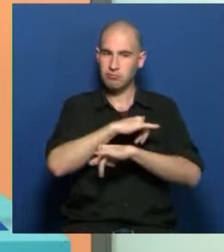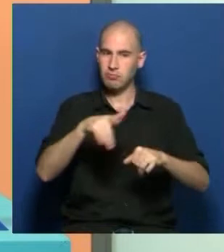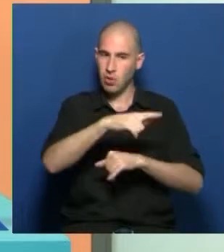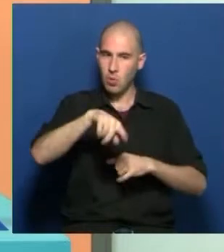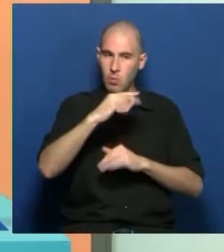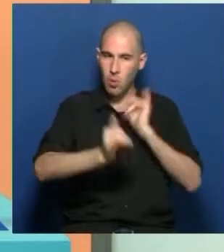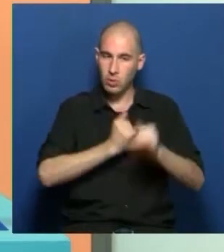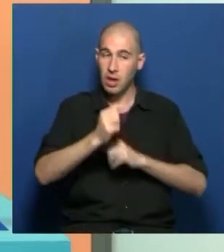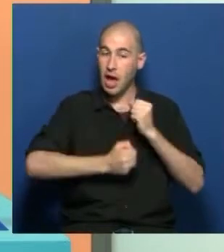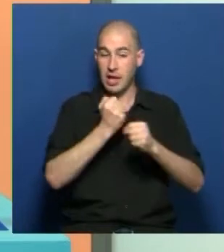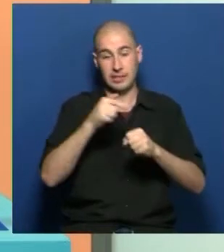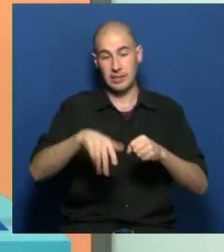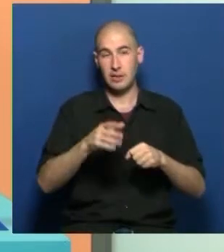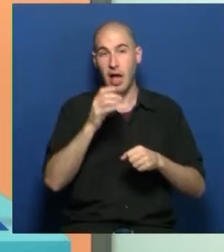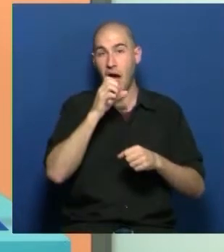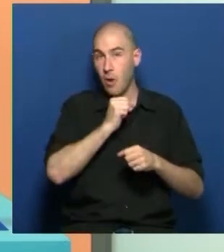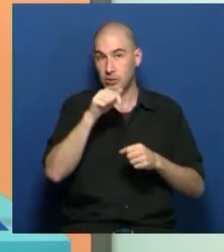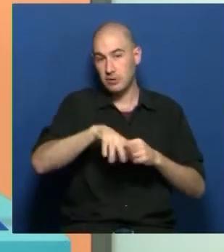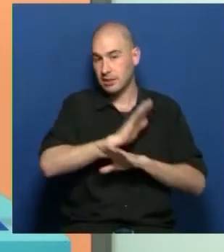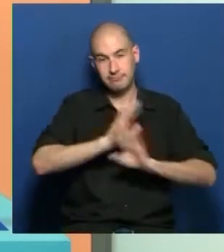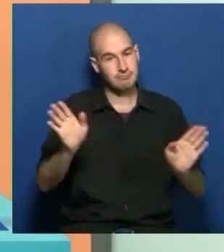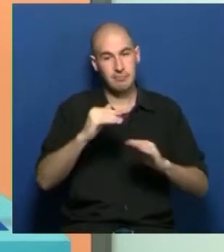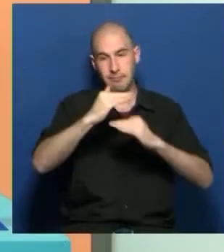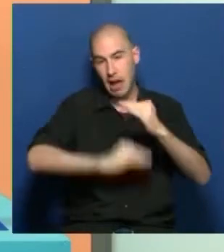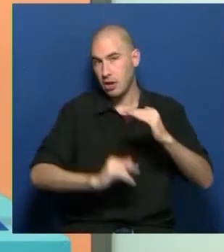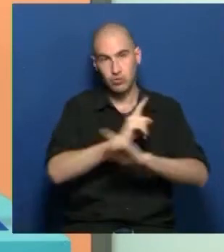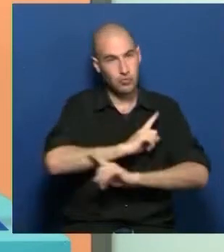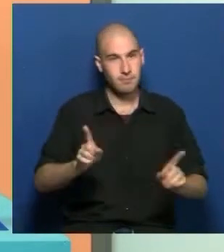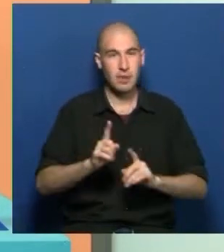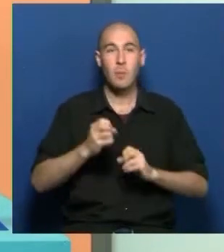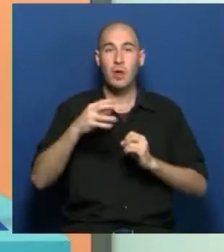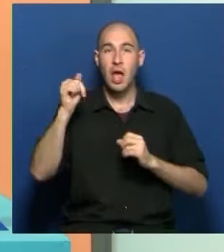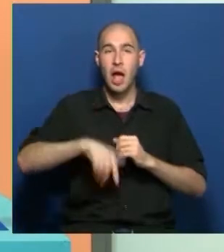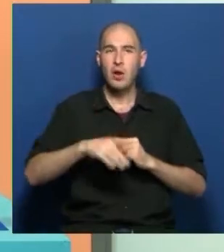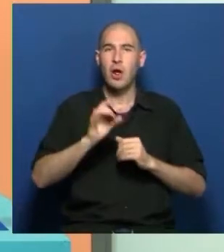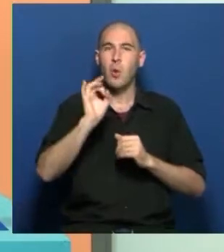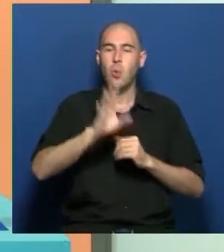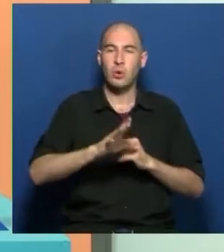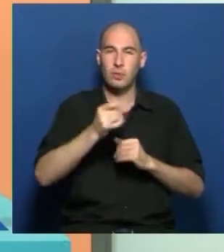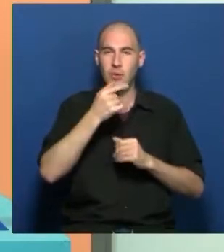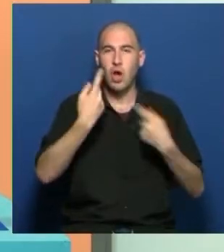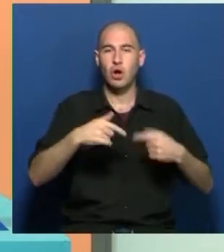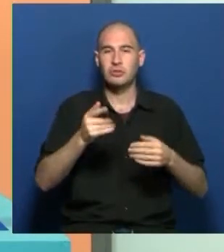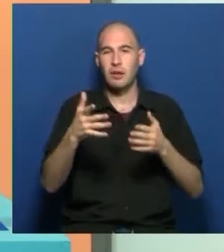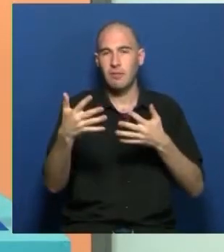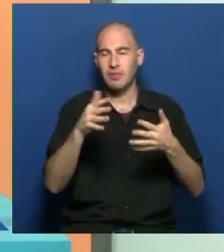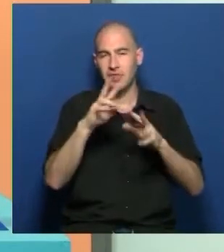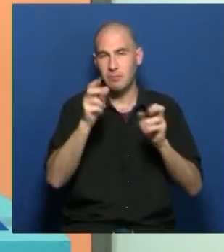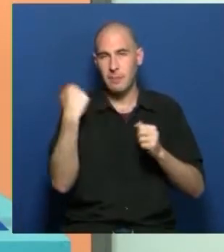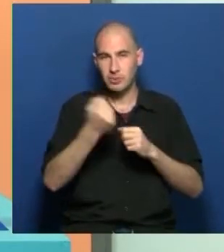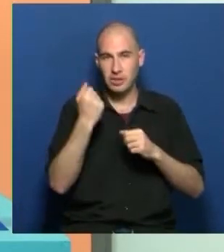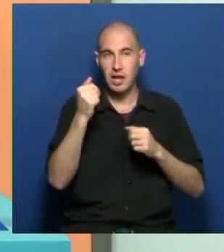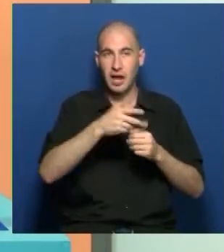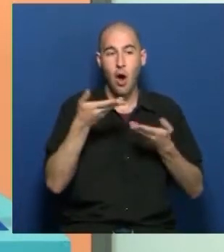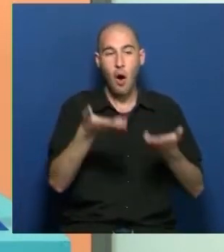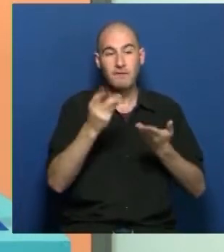mercado diciendo hasta acá nomás permito que el dólar baje, porque hoy nos encontramos en una situación coyuntural en la cual hay